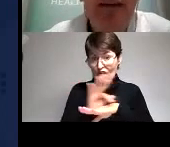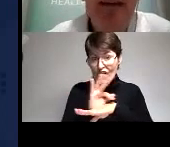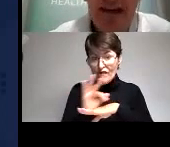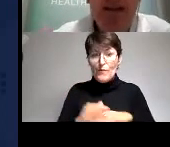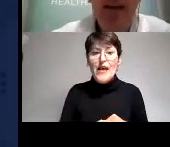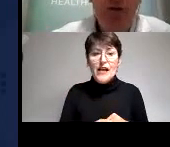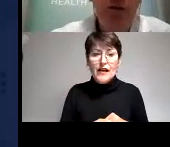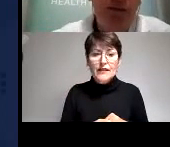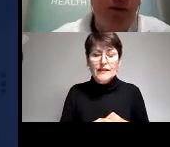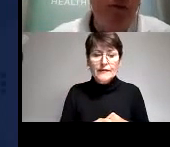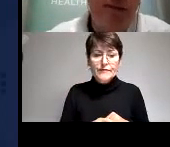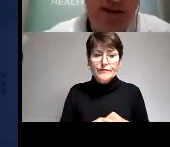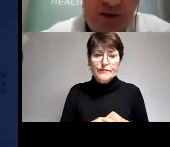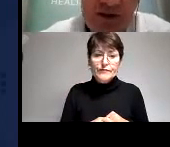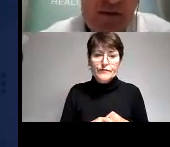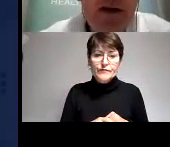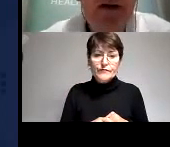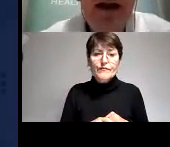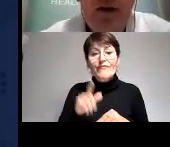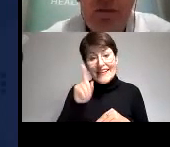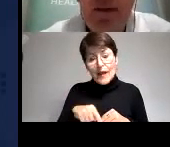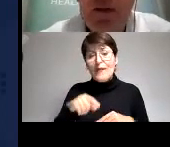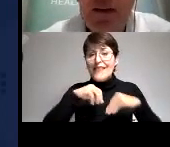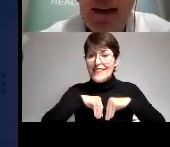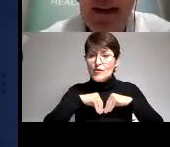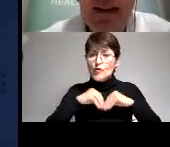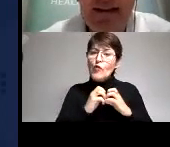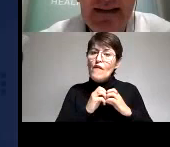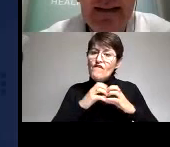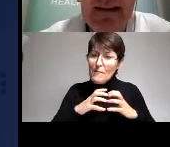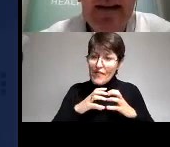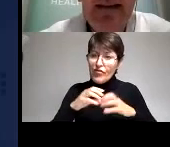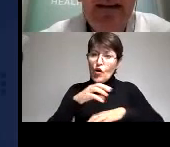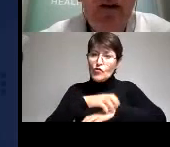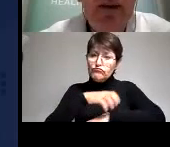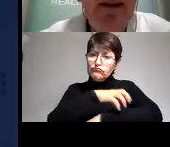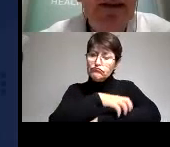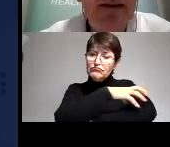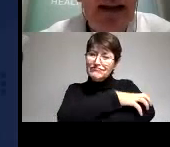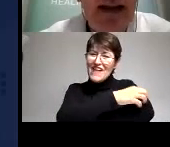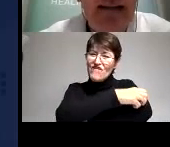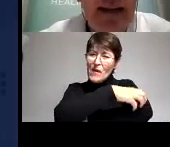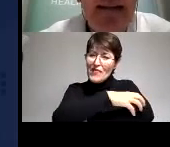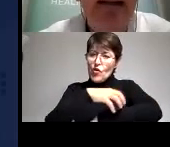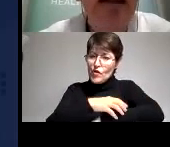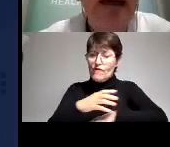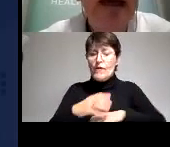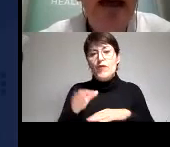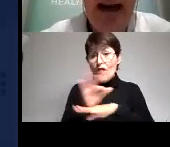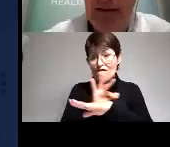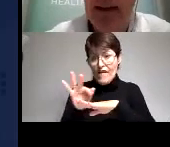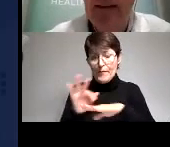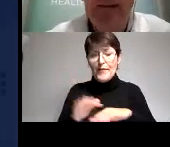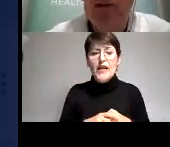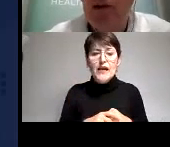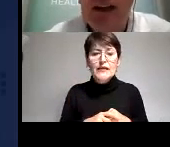proceso de acidez, además de algún otro proceso inflamatorio, ¿no? Pero algún proceso de acidez, de descompensación de la acidez.